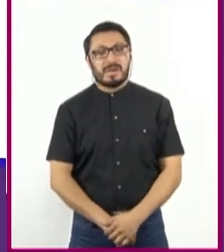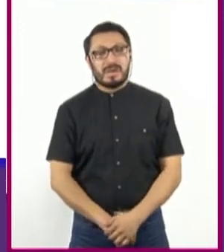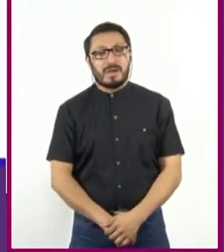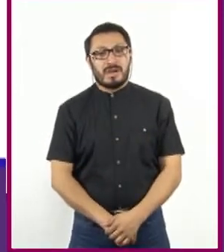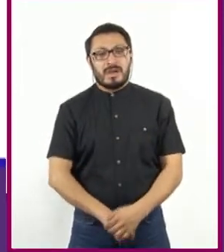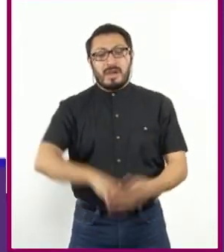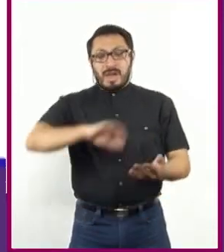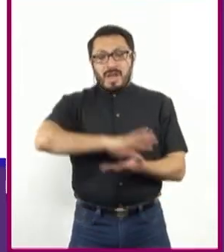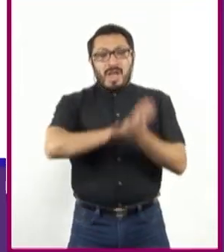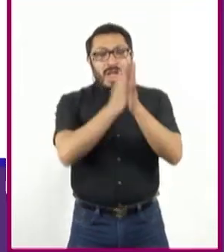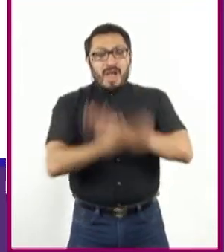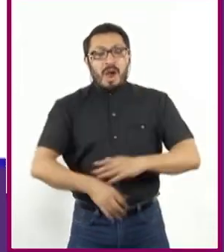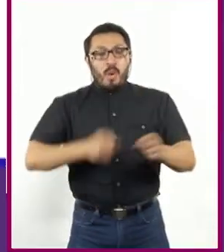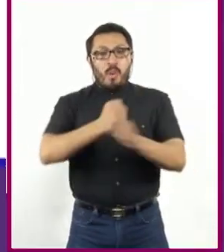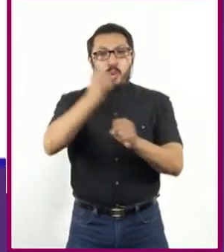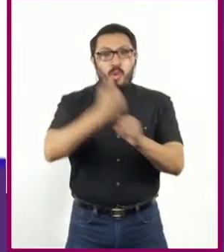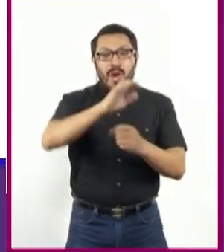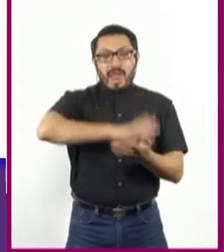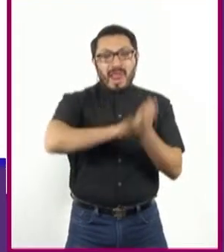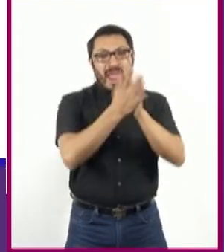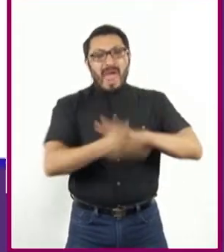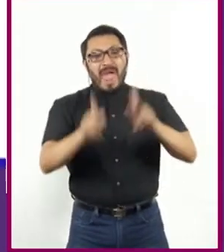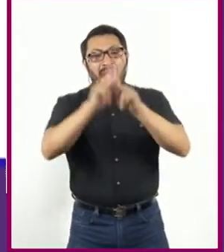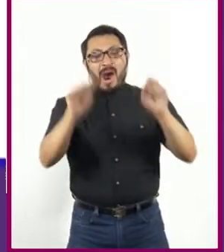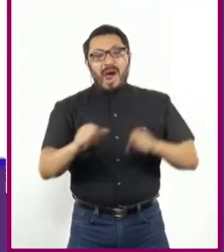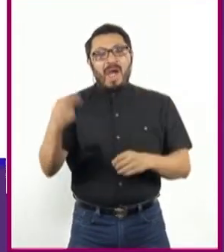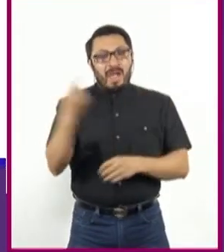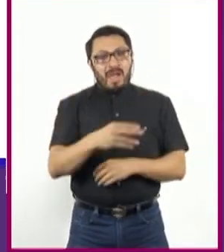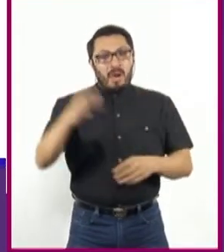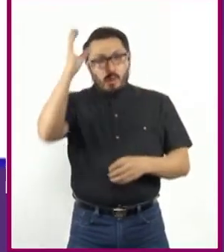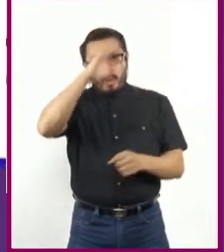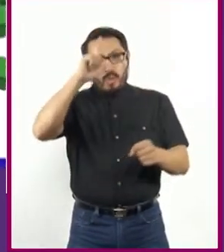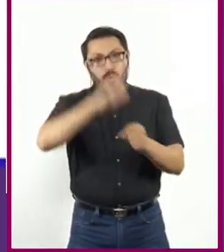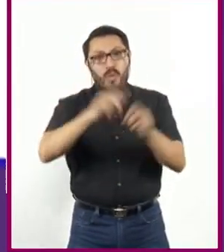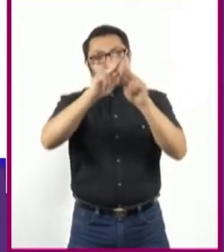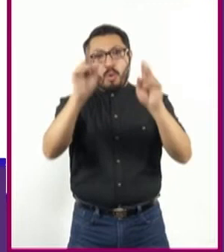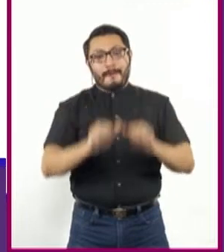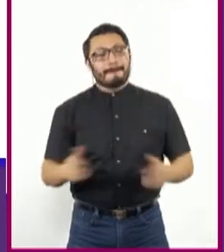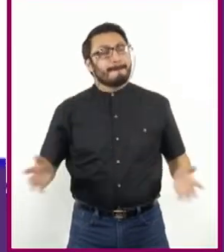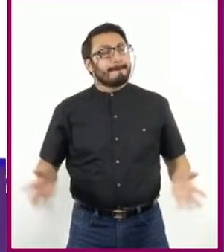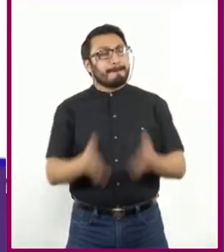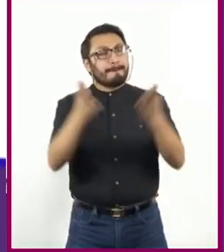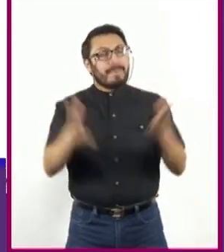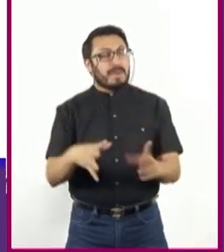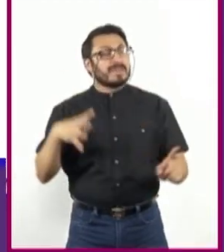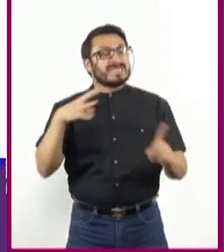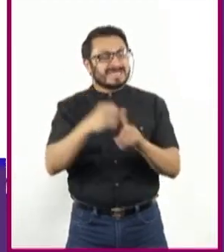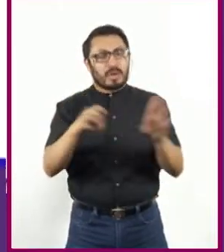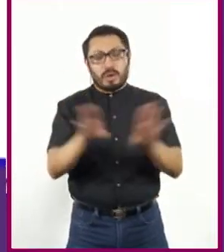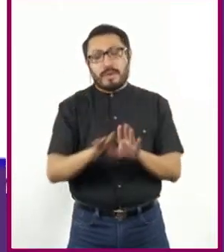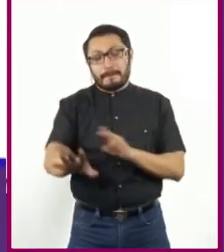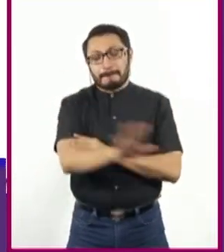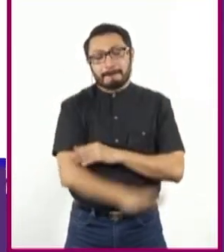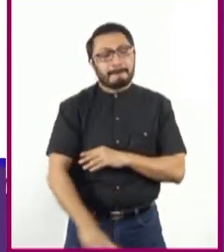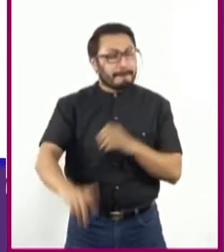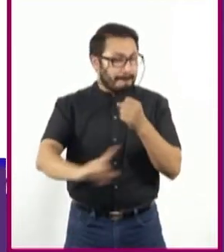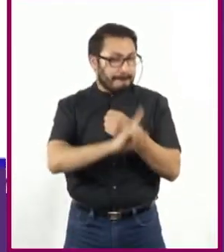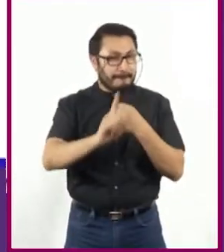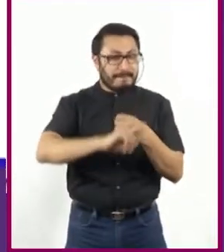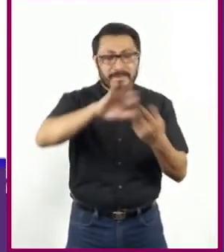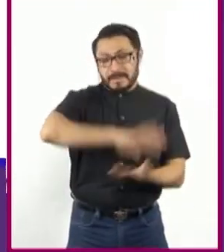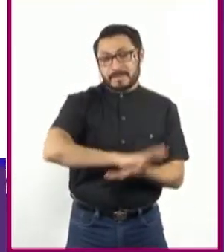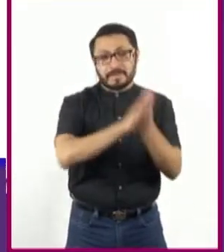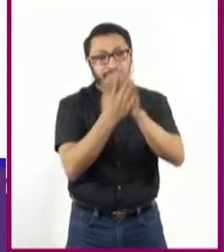Para transformar la violencia, se requiere construir la cultura de la paz. Esto se puede lograr al tomar como base el conflicto para generar